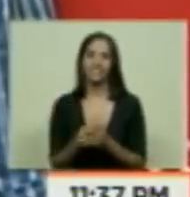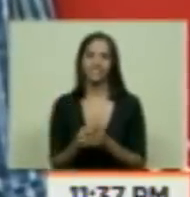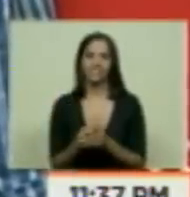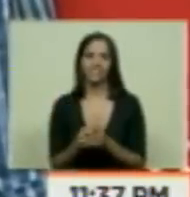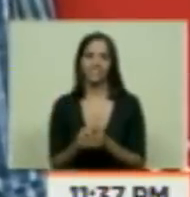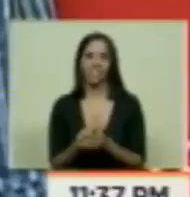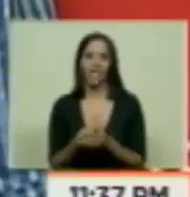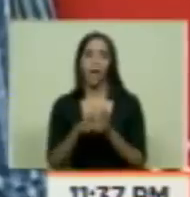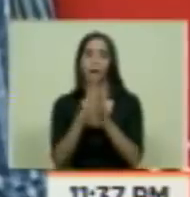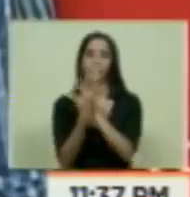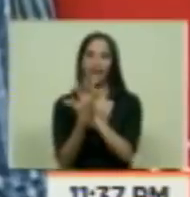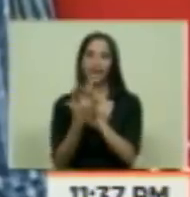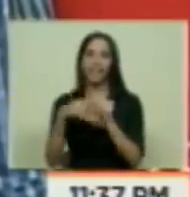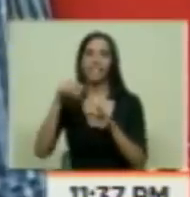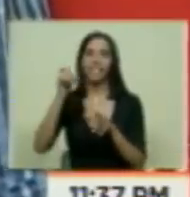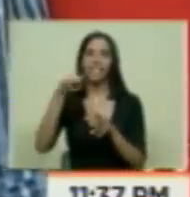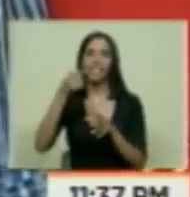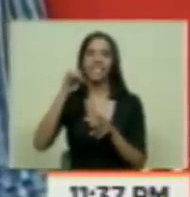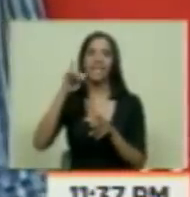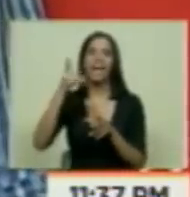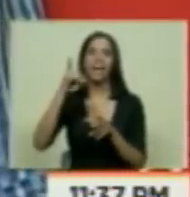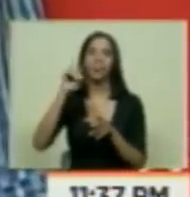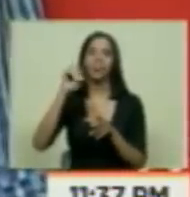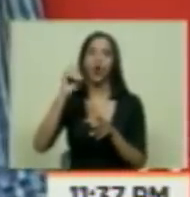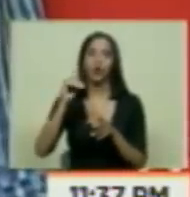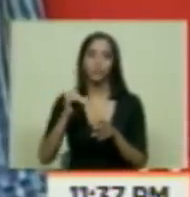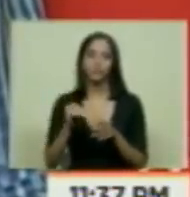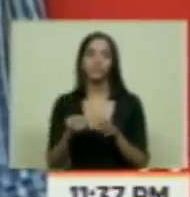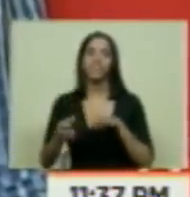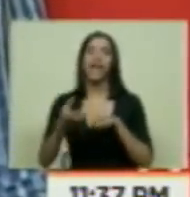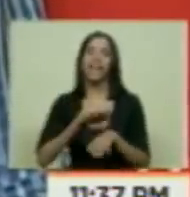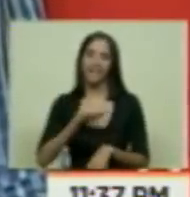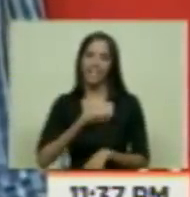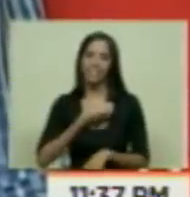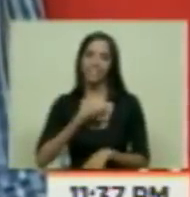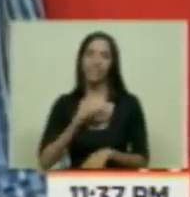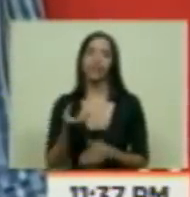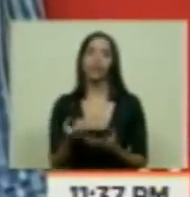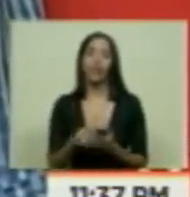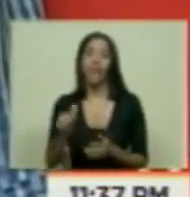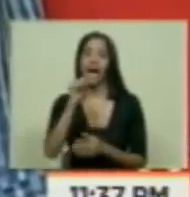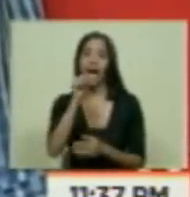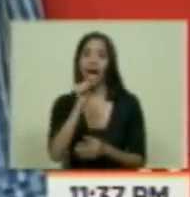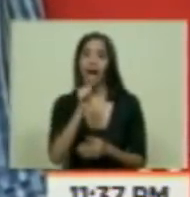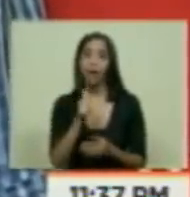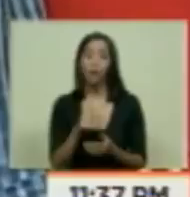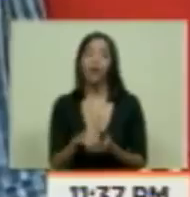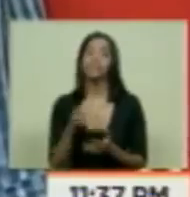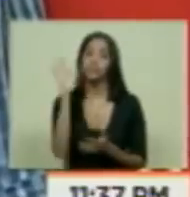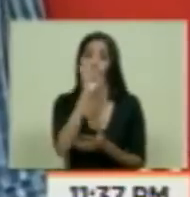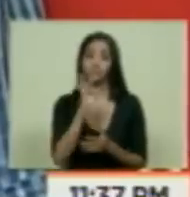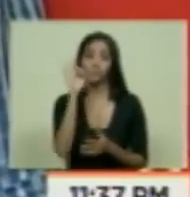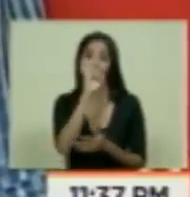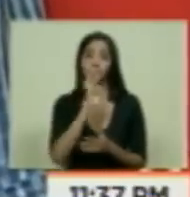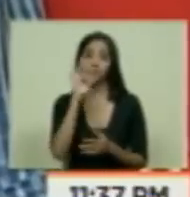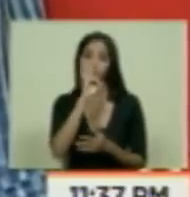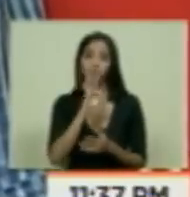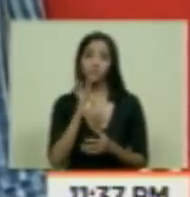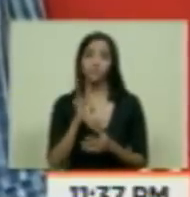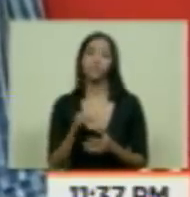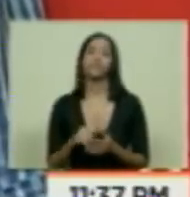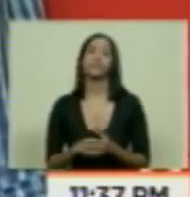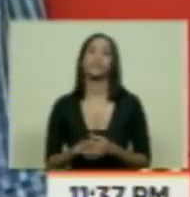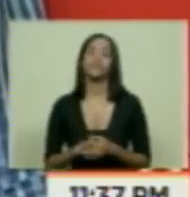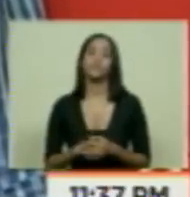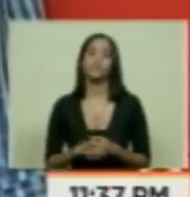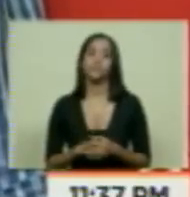Guacatar en el municipio de Girardot. Activo alcaldía del municipio de Girardot, que hay una situación con las aguas servidas. Con las aguas servidas del municipio de